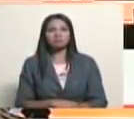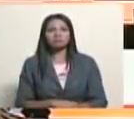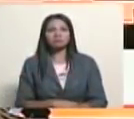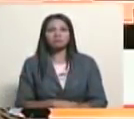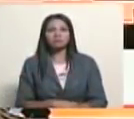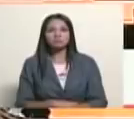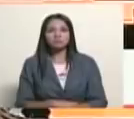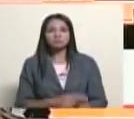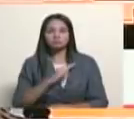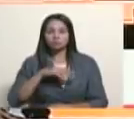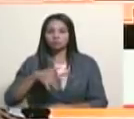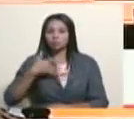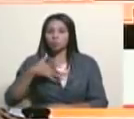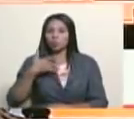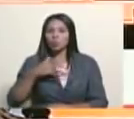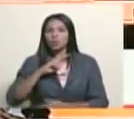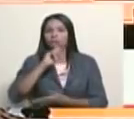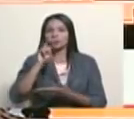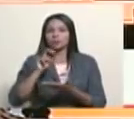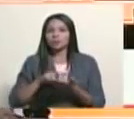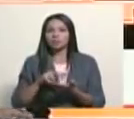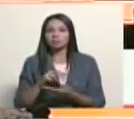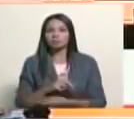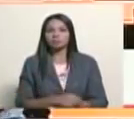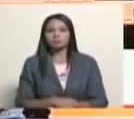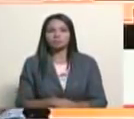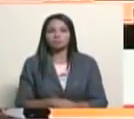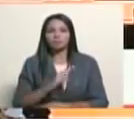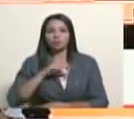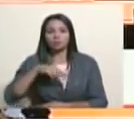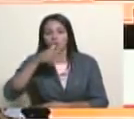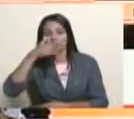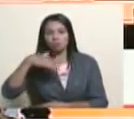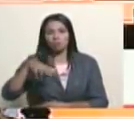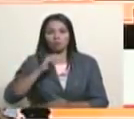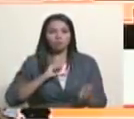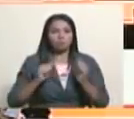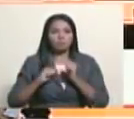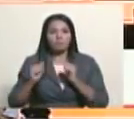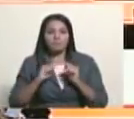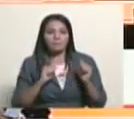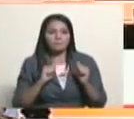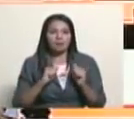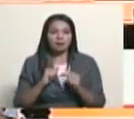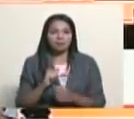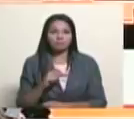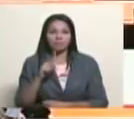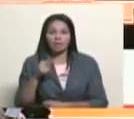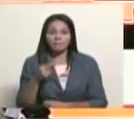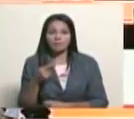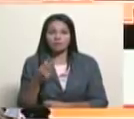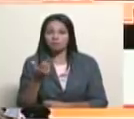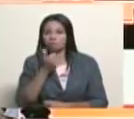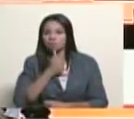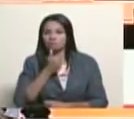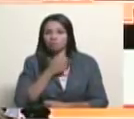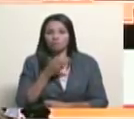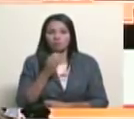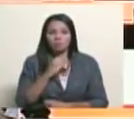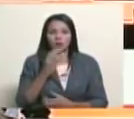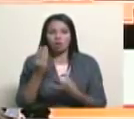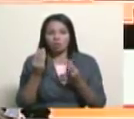de nuestro orgullo nacional. Por eso que nuestro pueblo se mueve y es capaz de soportar lo que